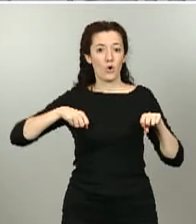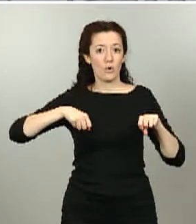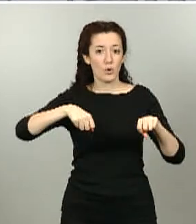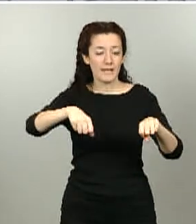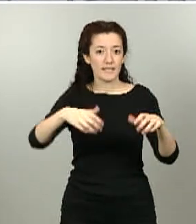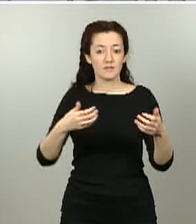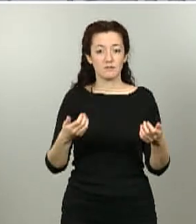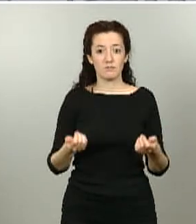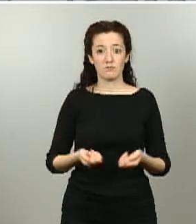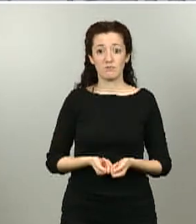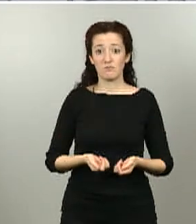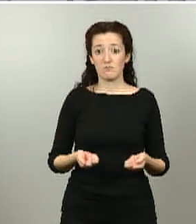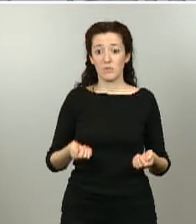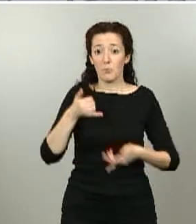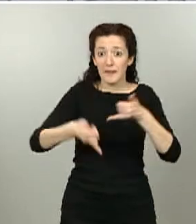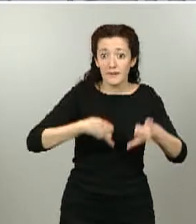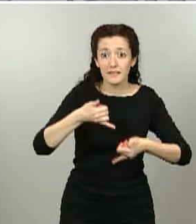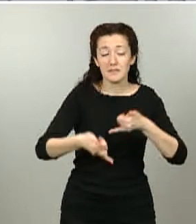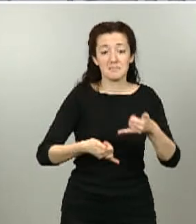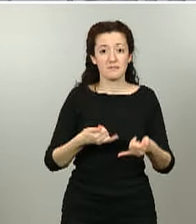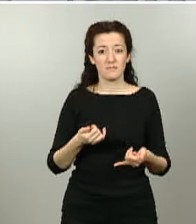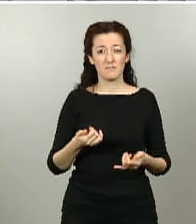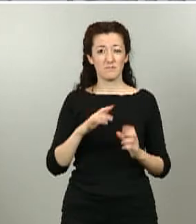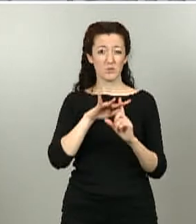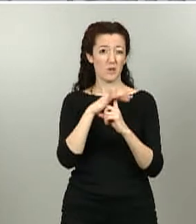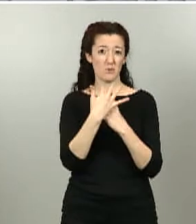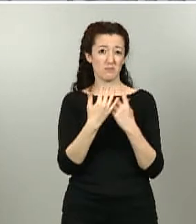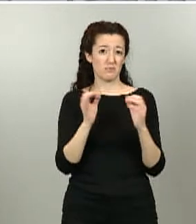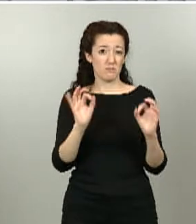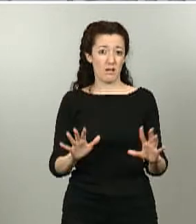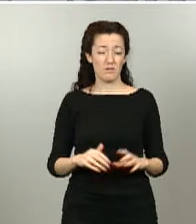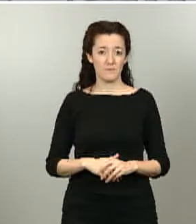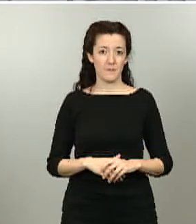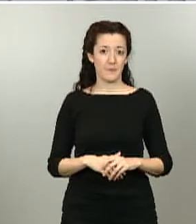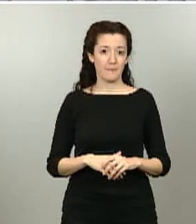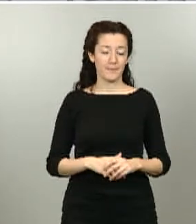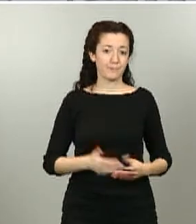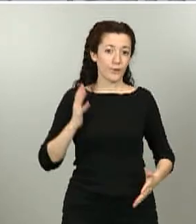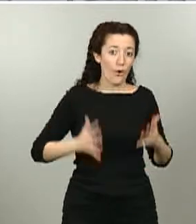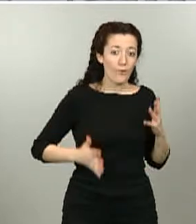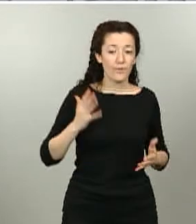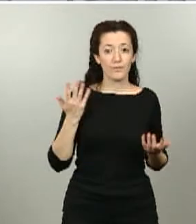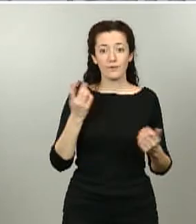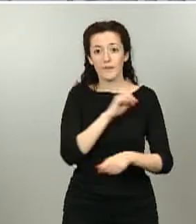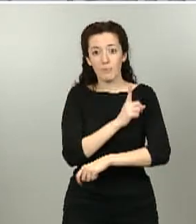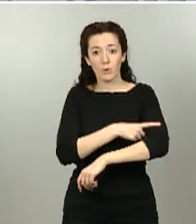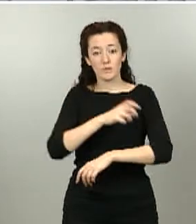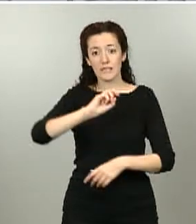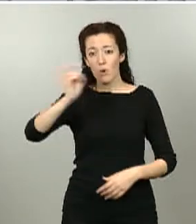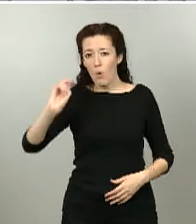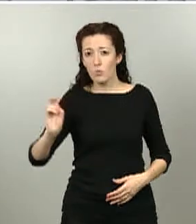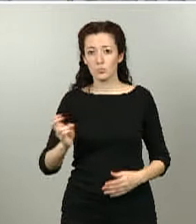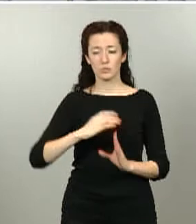la bicicleta, yo creo que estamos en la misma situación que acabo de comentar para los que corren o hacen otros deportes de exigencia